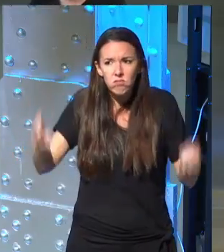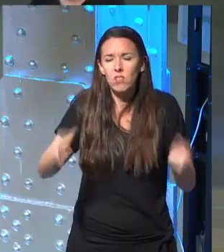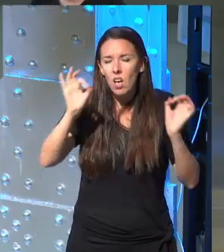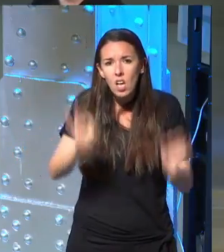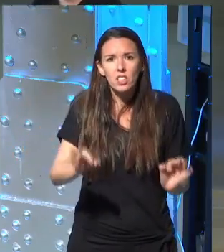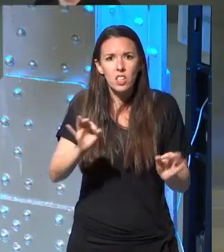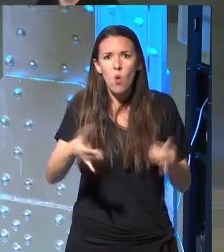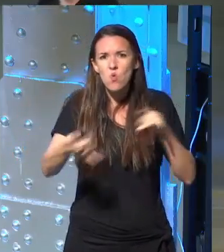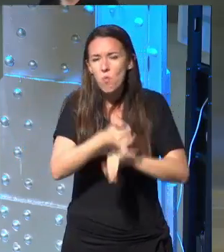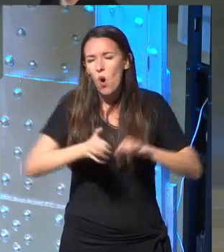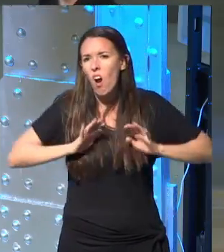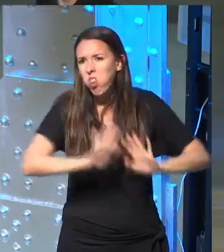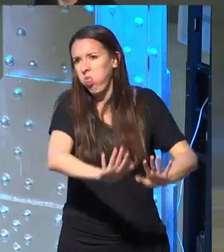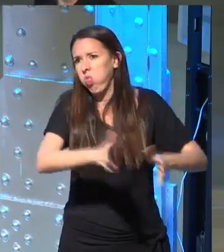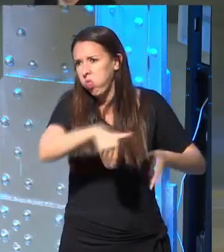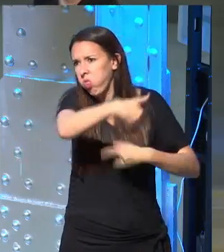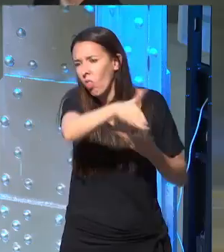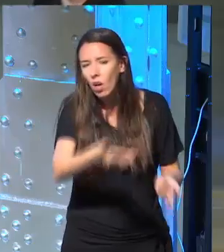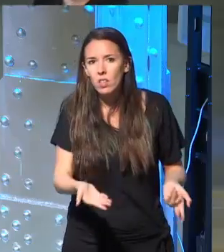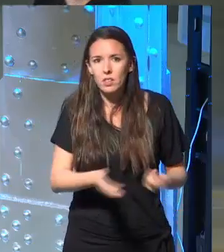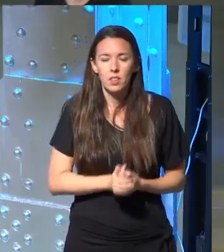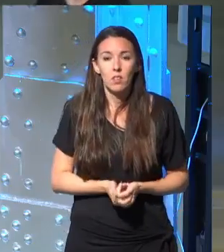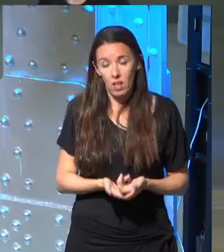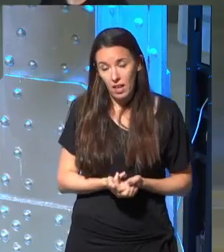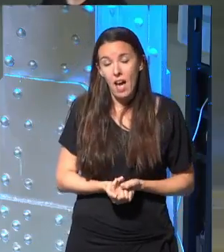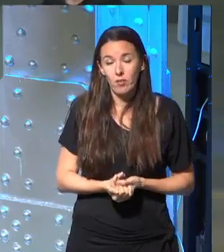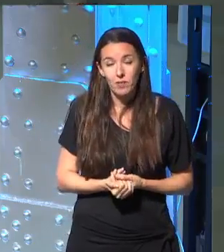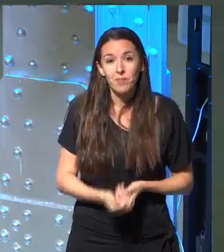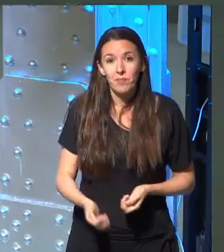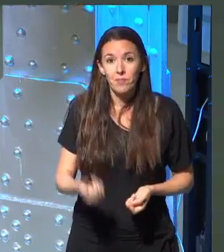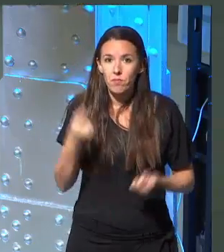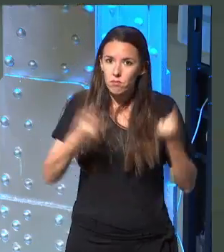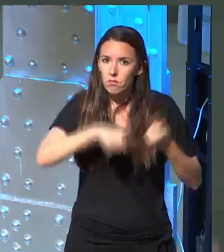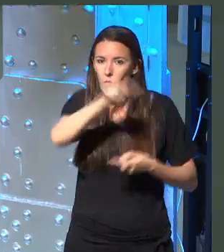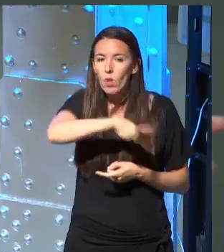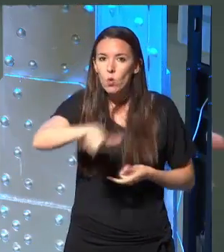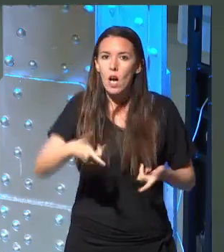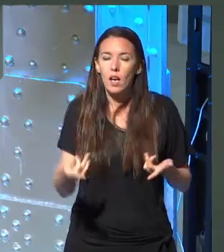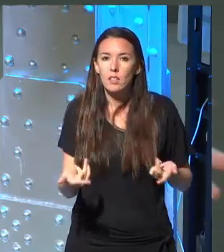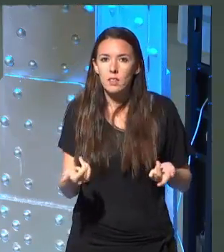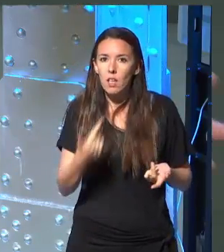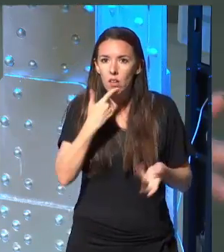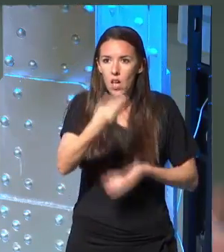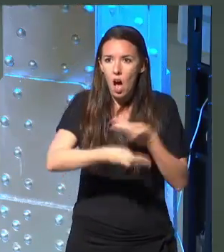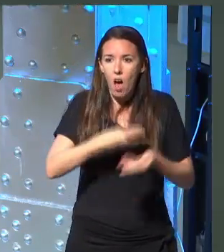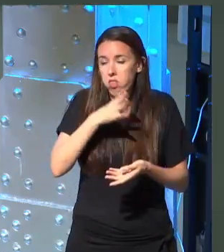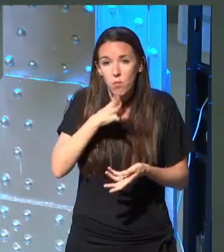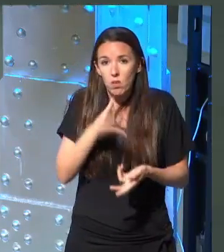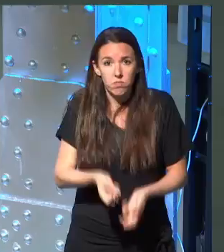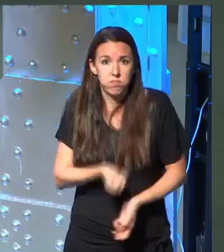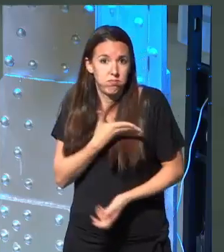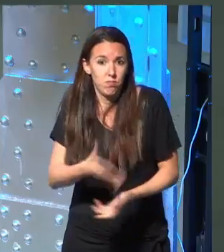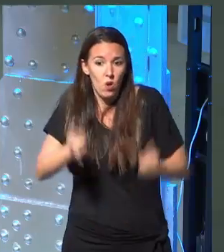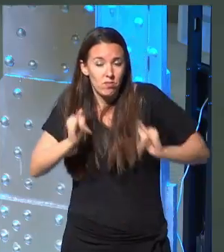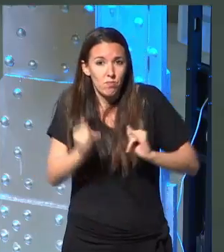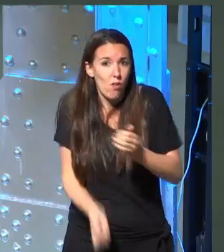seguro que tiene a su mujer abandonada por ahí. Claro, y sí, hay gente que lo hace por amor, a